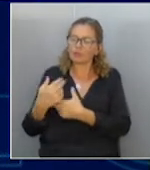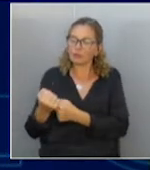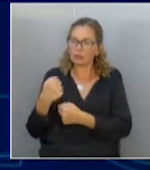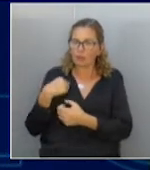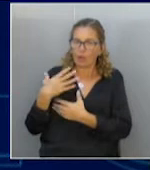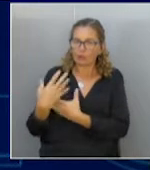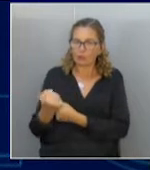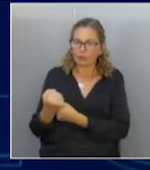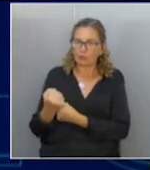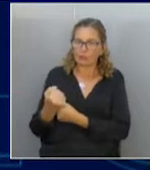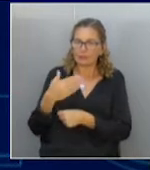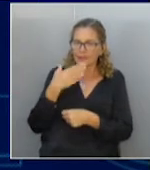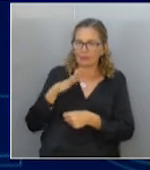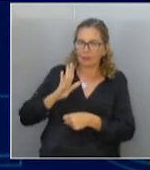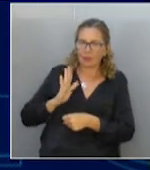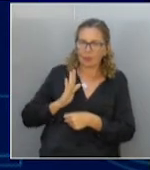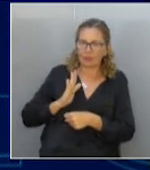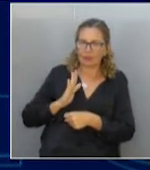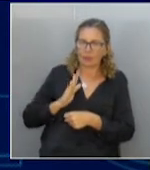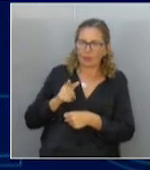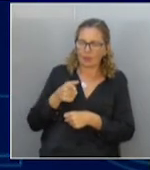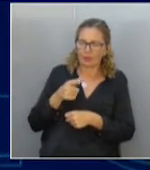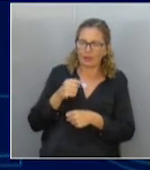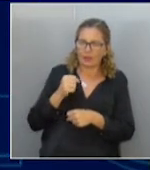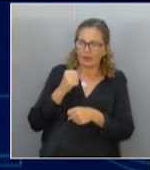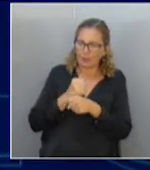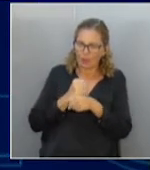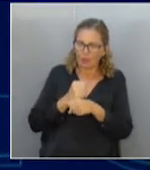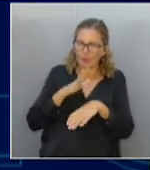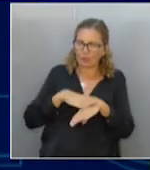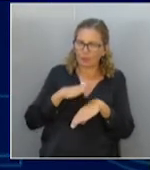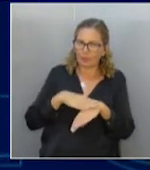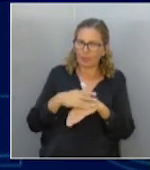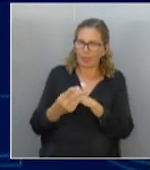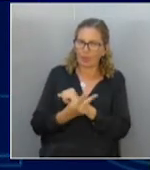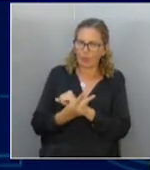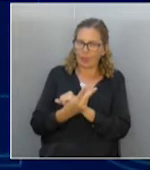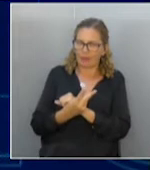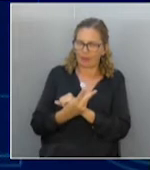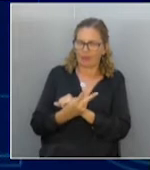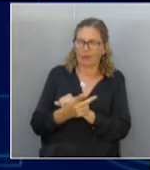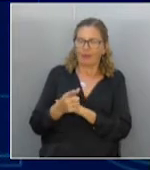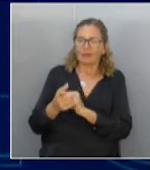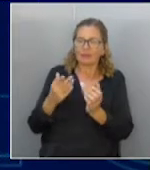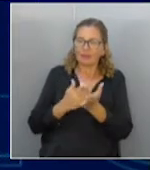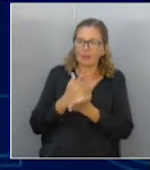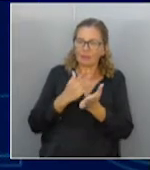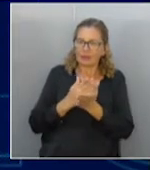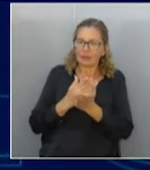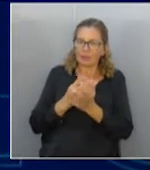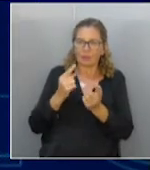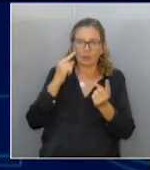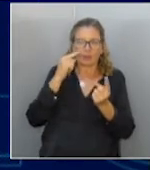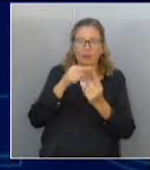entendiendo que son las mujeres las que tienen como la tarea principal o la responsabilidad de los cuidados. Y siempre representa un desafío como